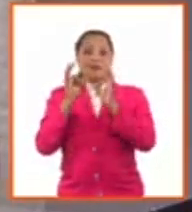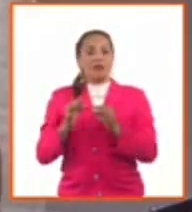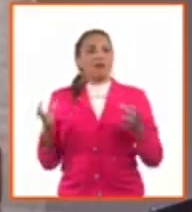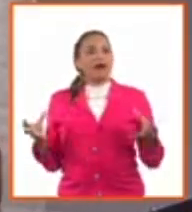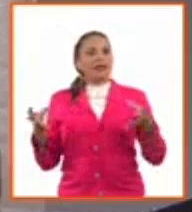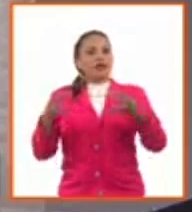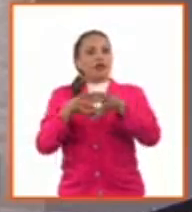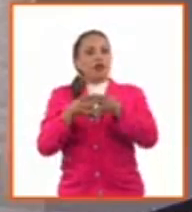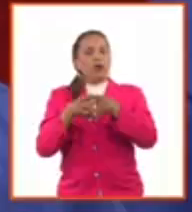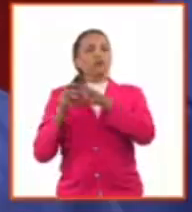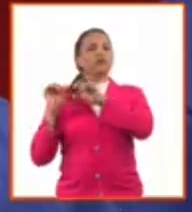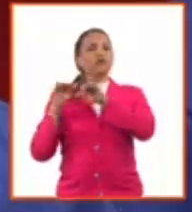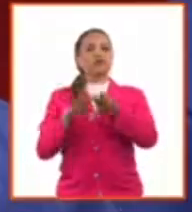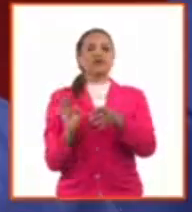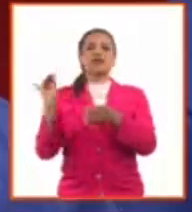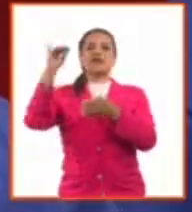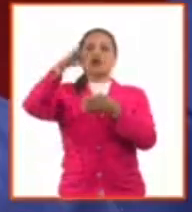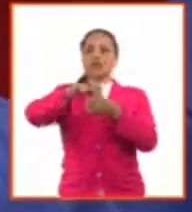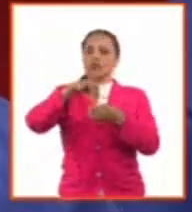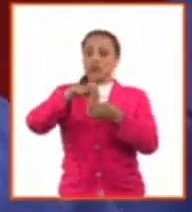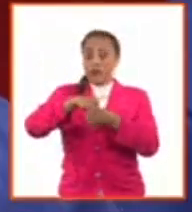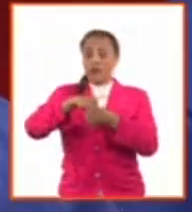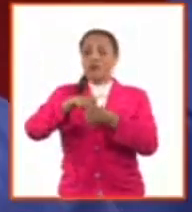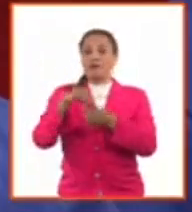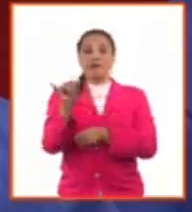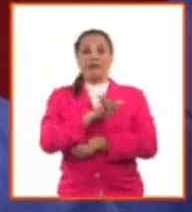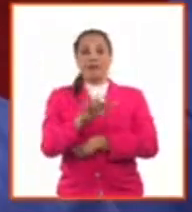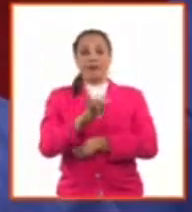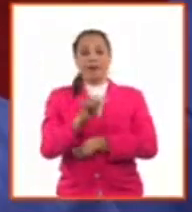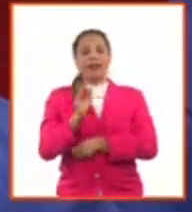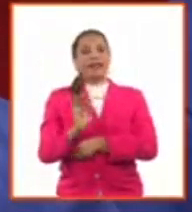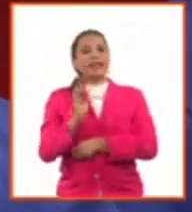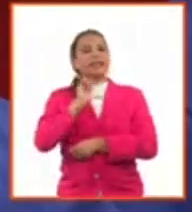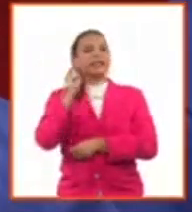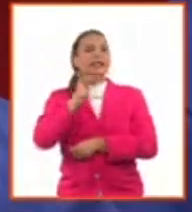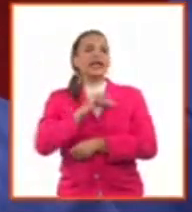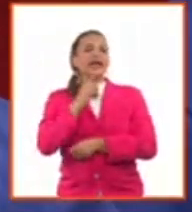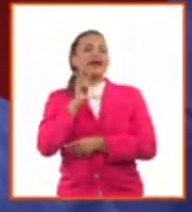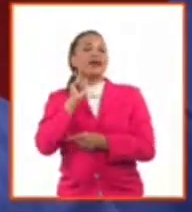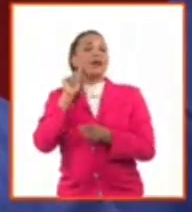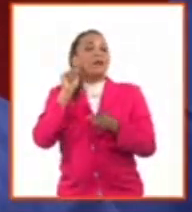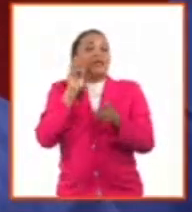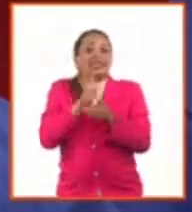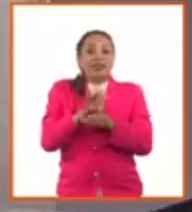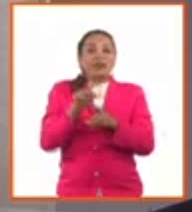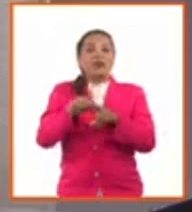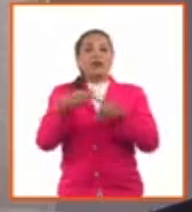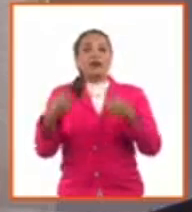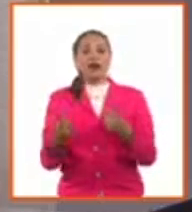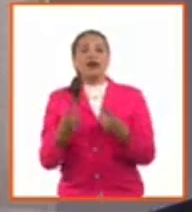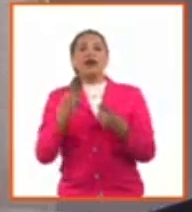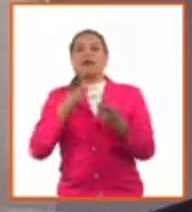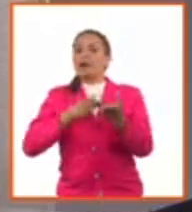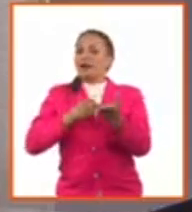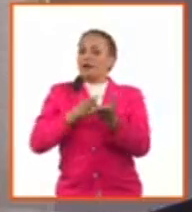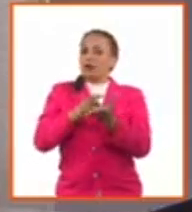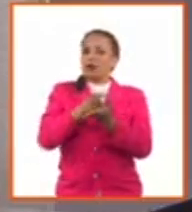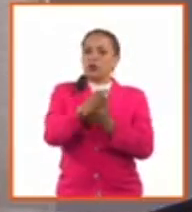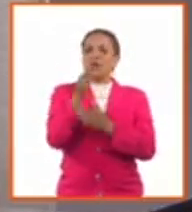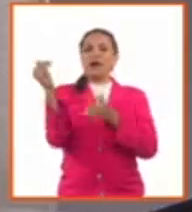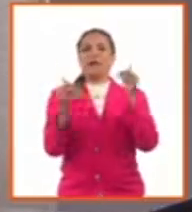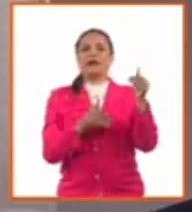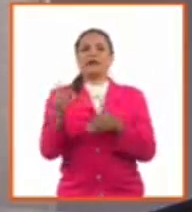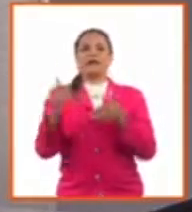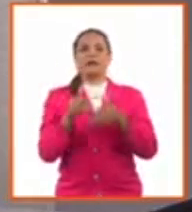activo, masivo, inclusivo también, y que sea el punto de partida para una vía superior de